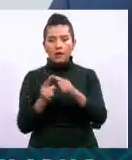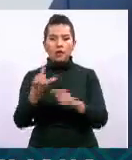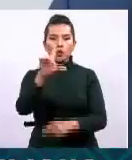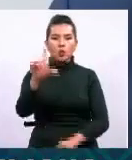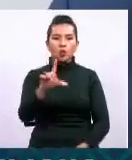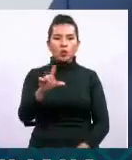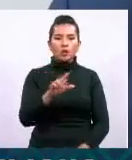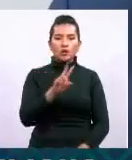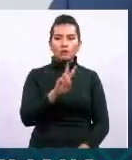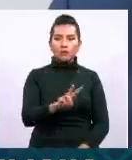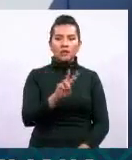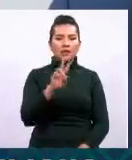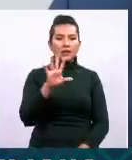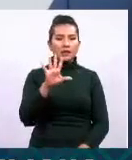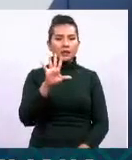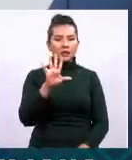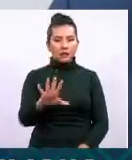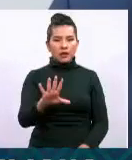26 y 25